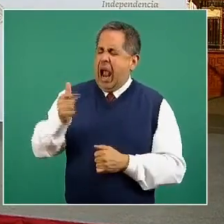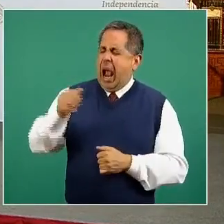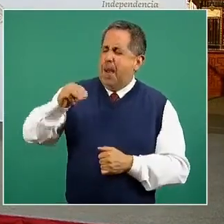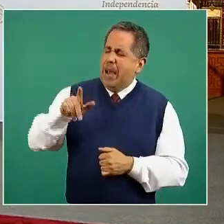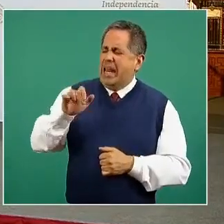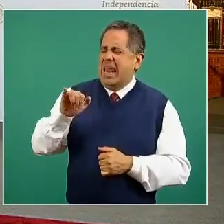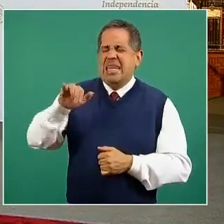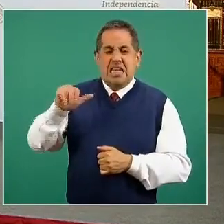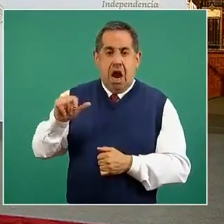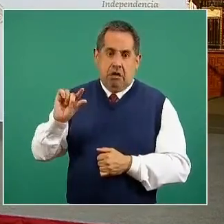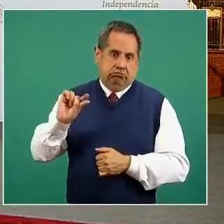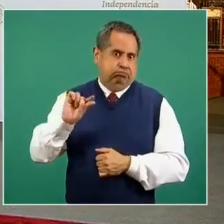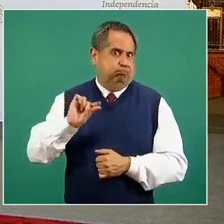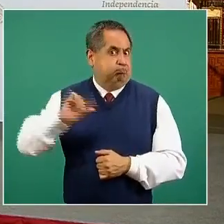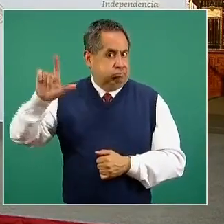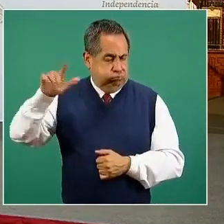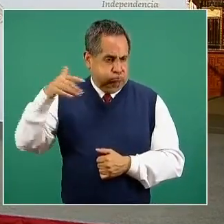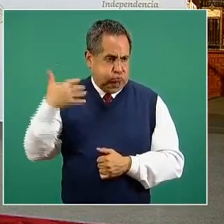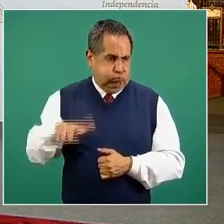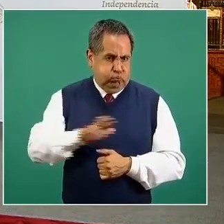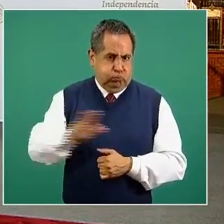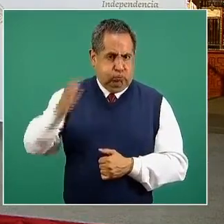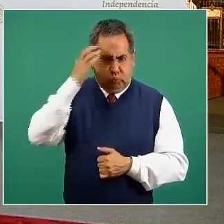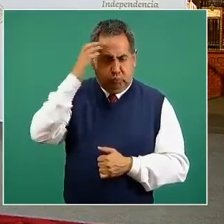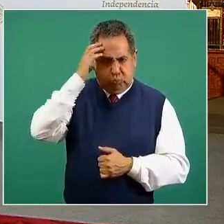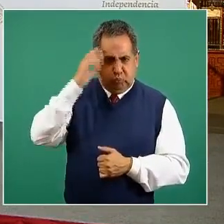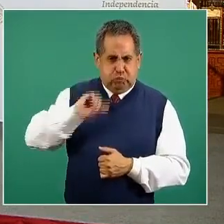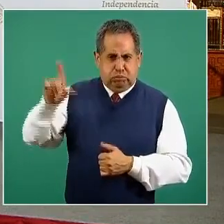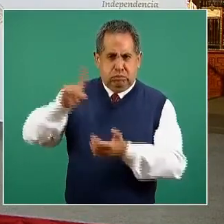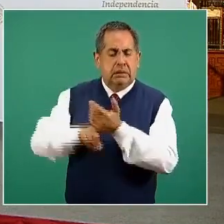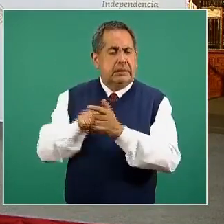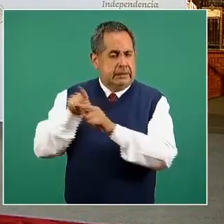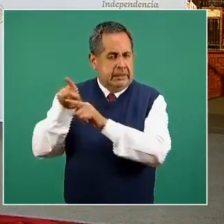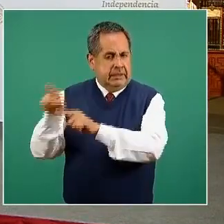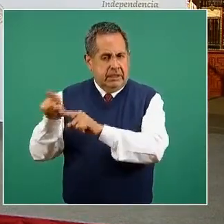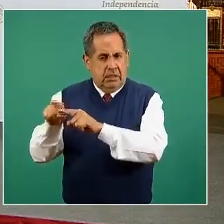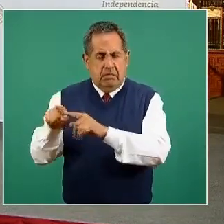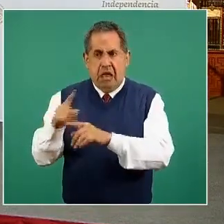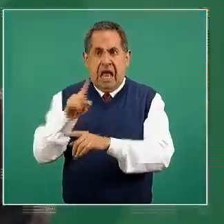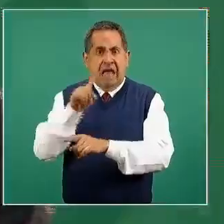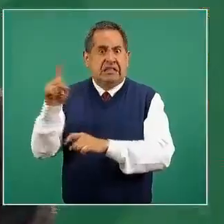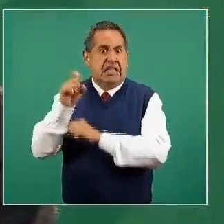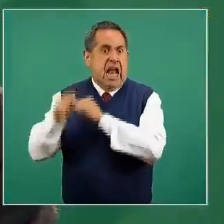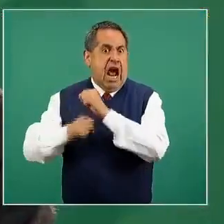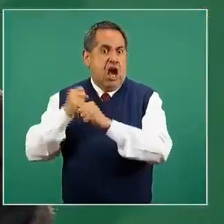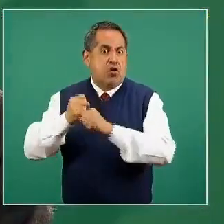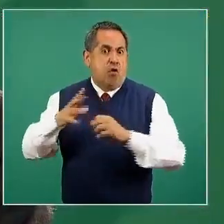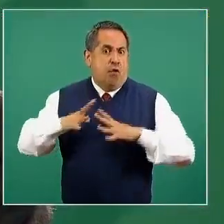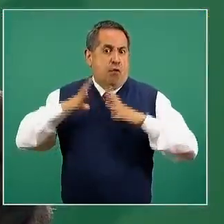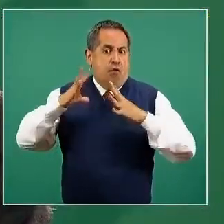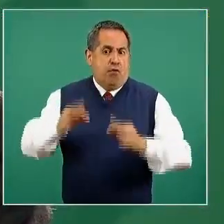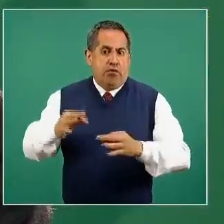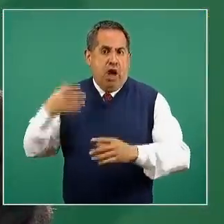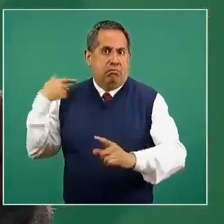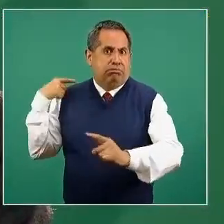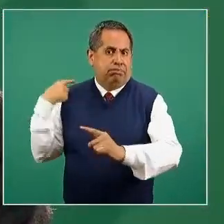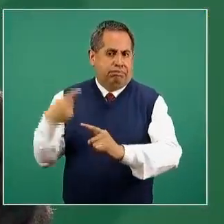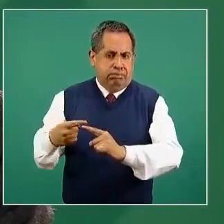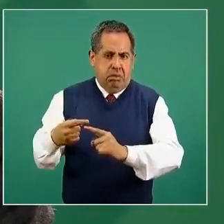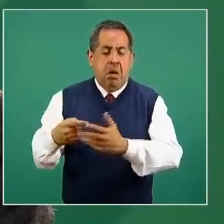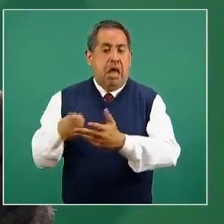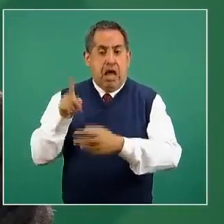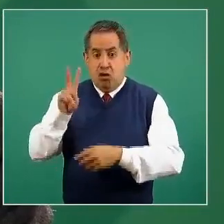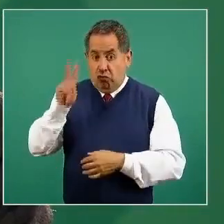este muy prestigioso instituto científico que tiene casi 100 años de existencia, que son los creadores de